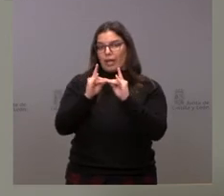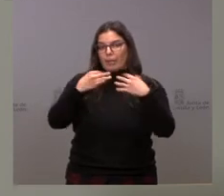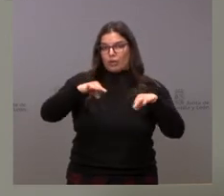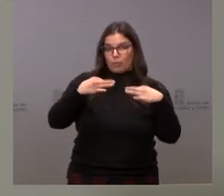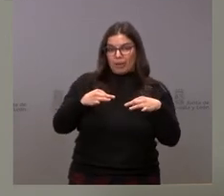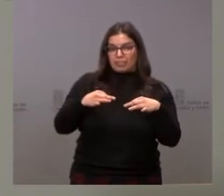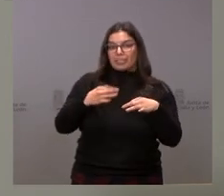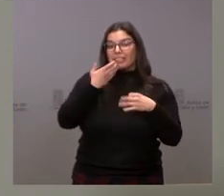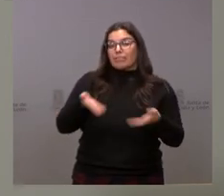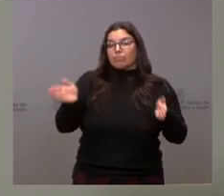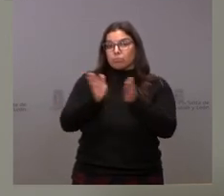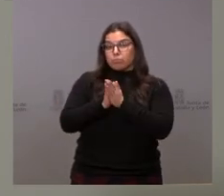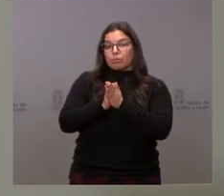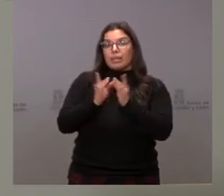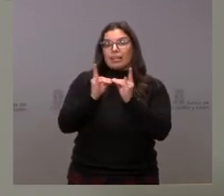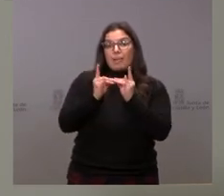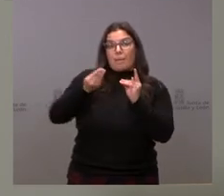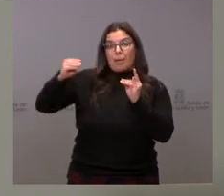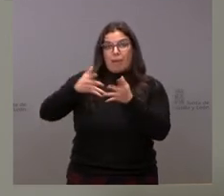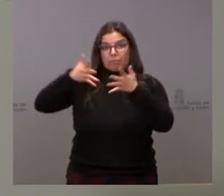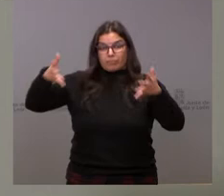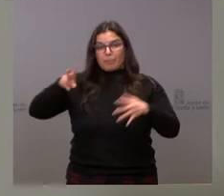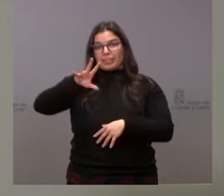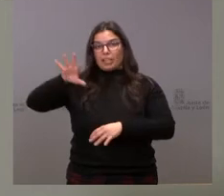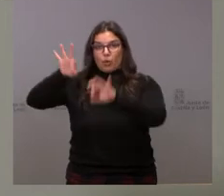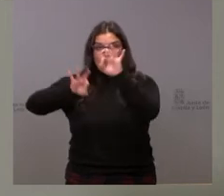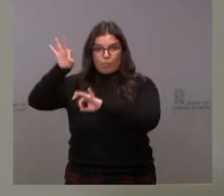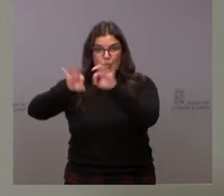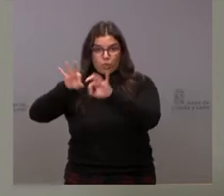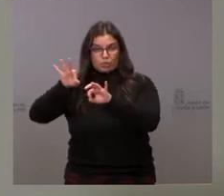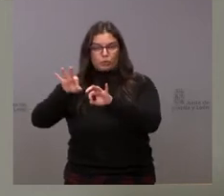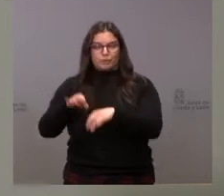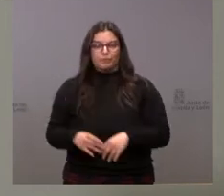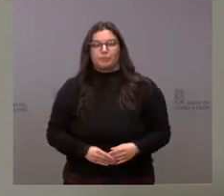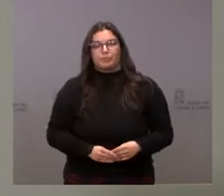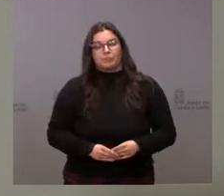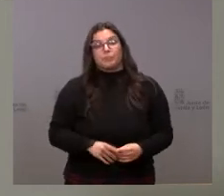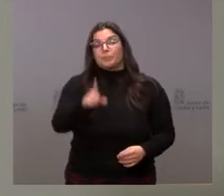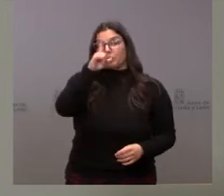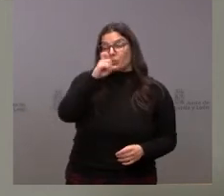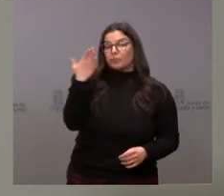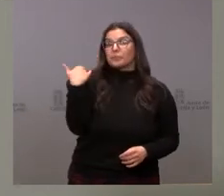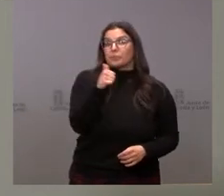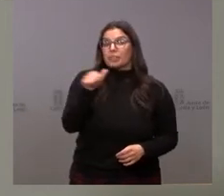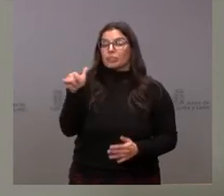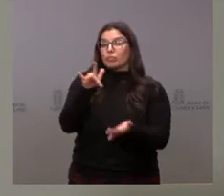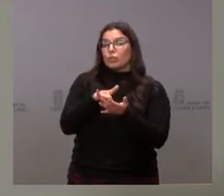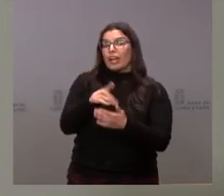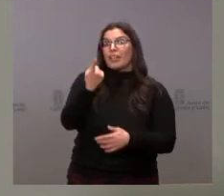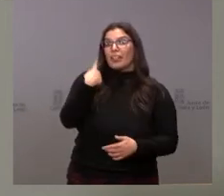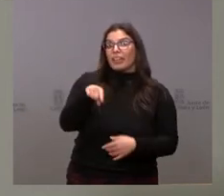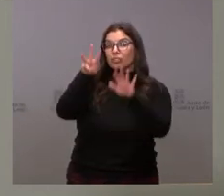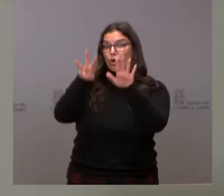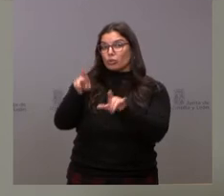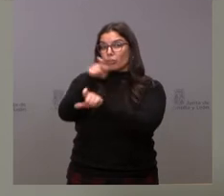25% sobre las camas habilitadas y posibles que se pueden tener en la comunidad recuerden que hace una semana contábamos con 108